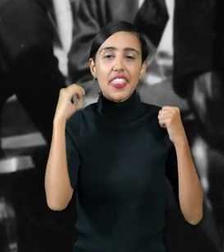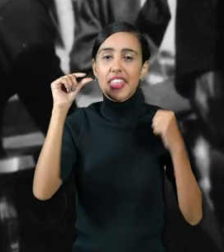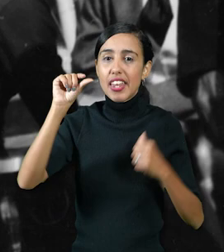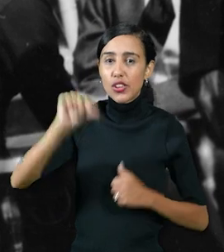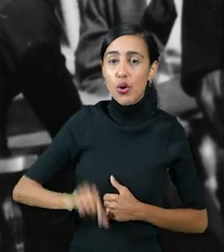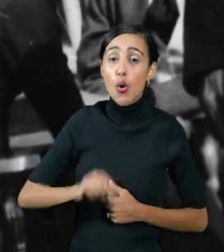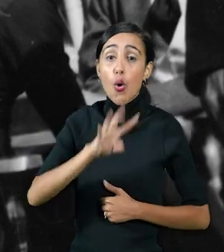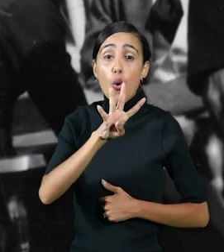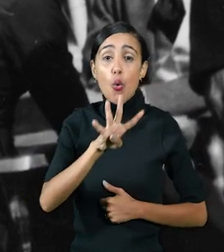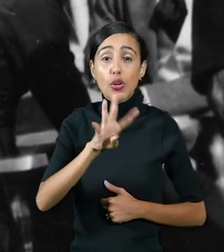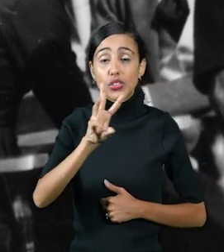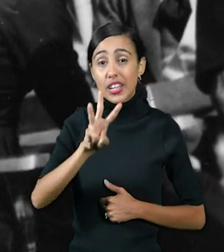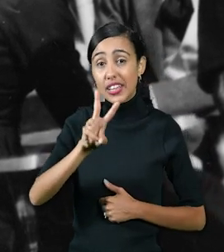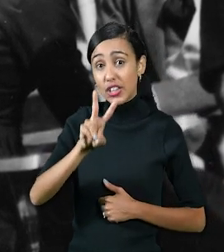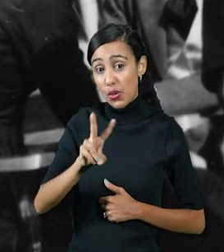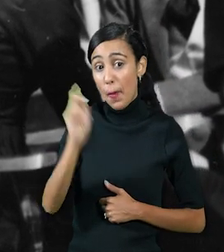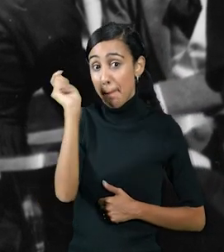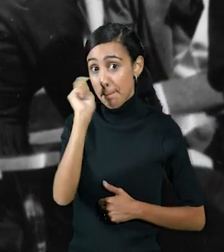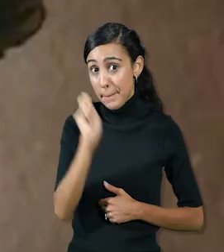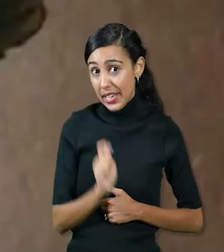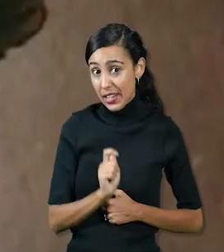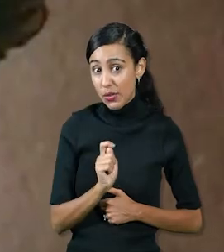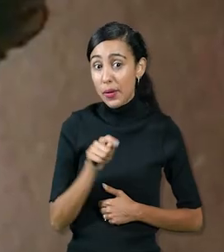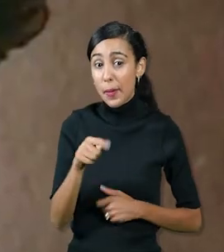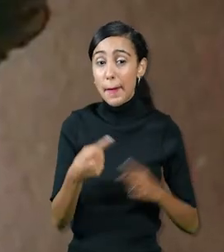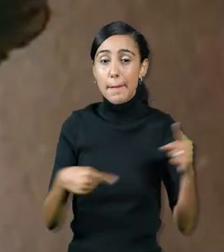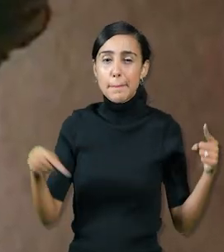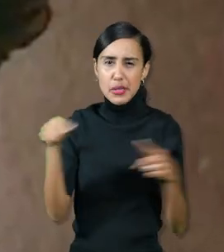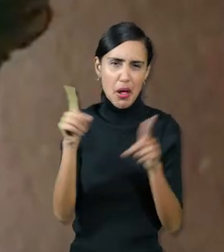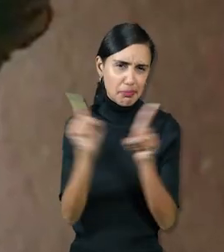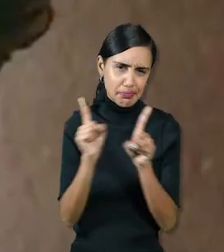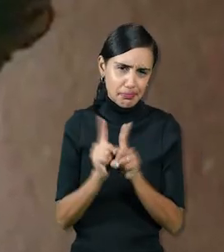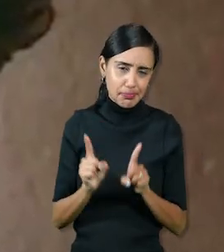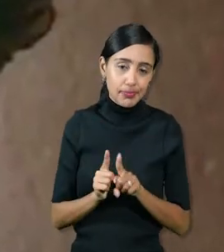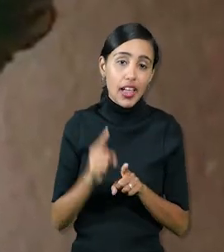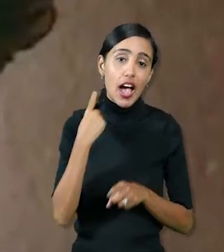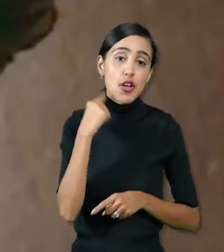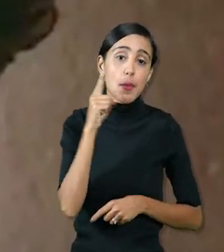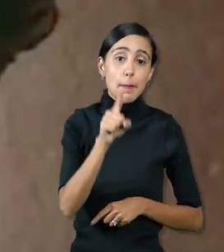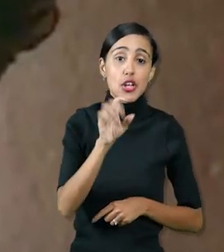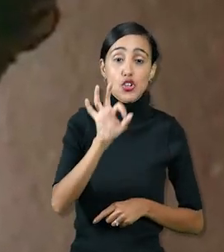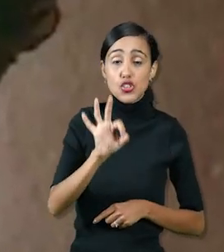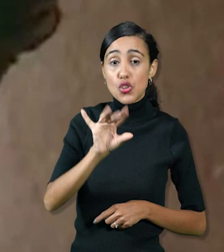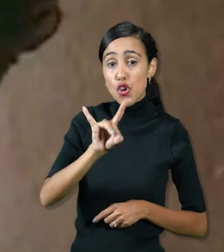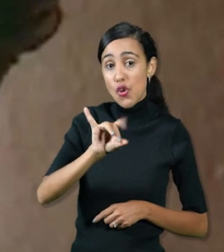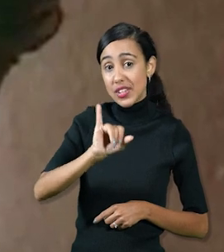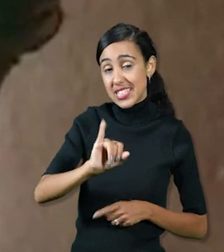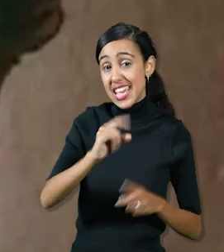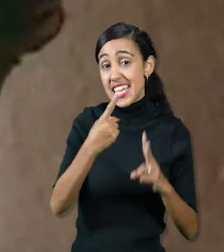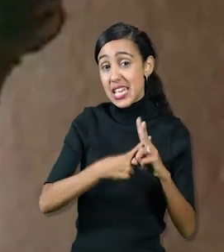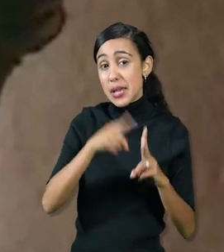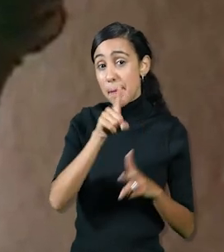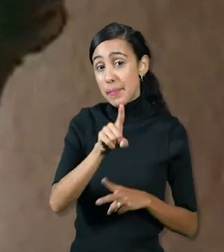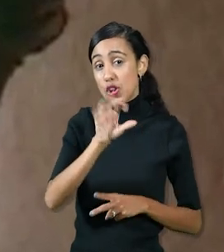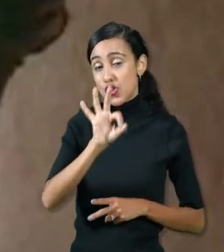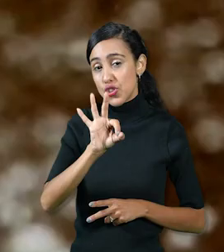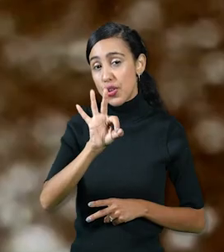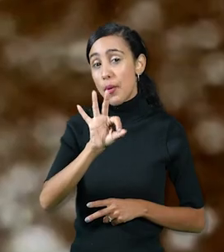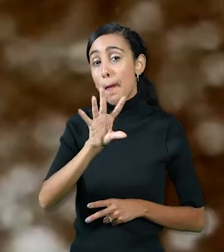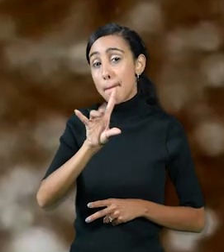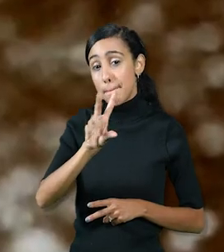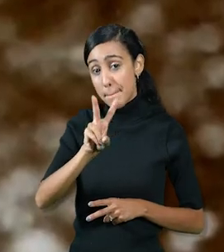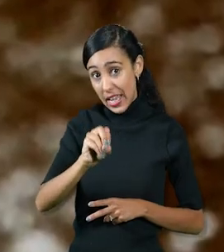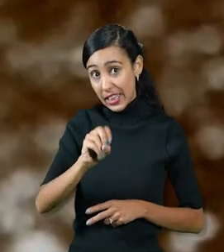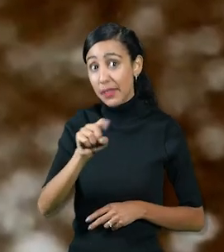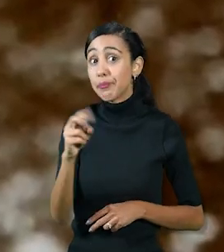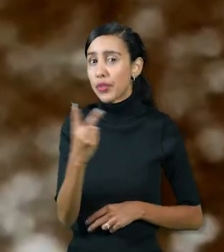de 432 filmes, fundamentalmente cortos, entre 1896 y 1920, además